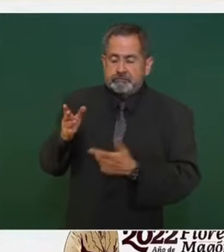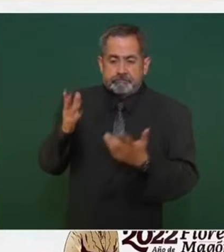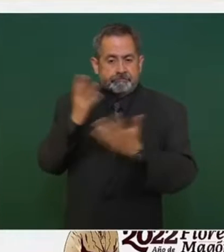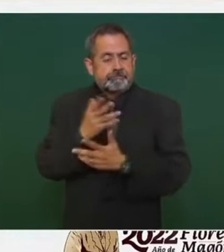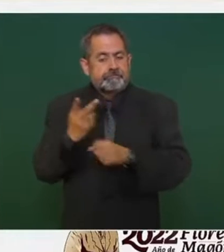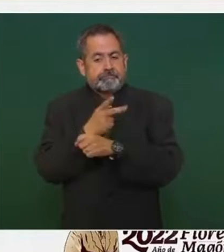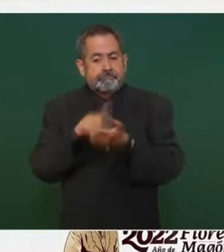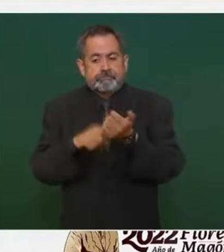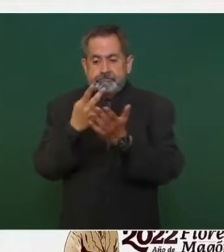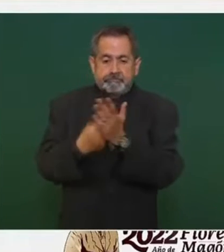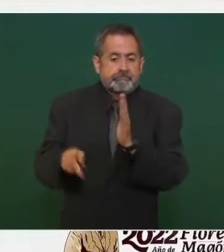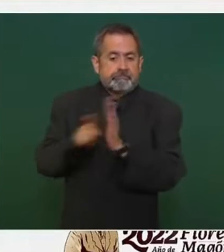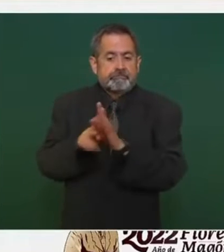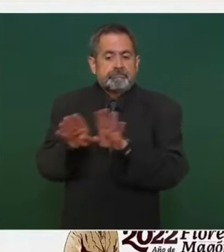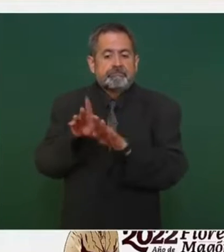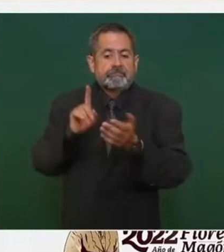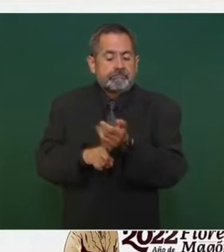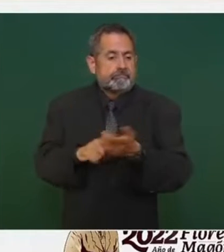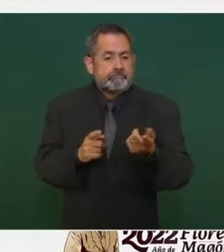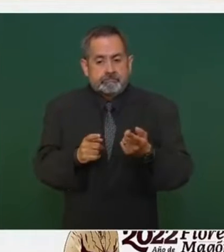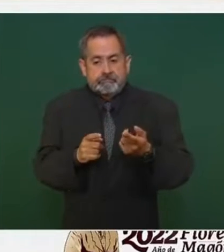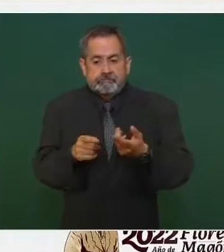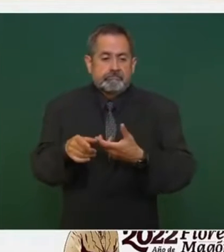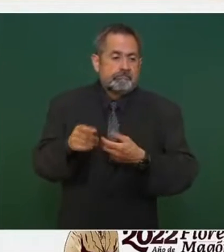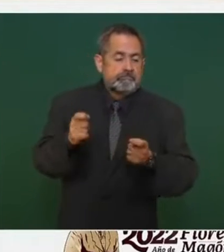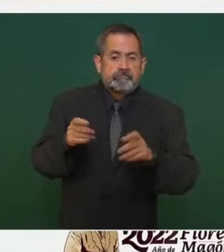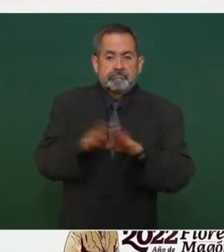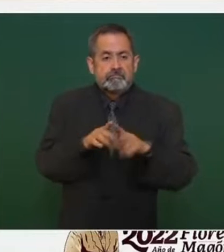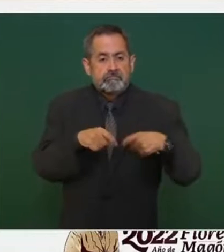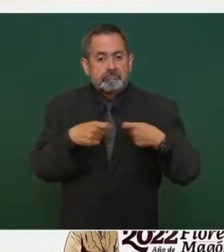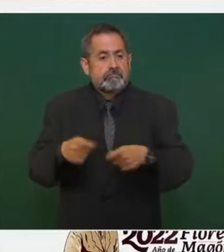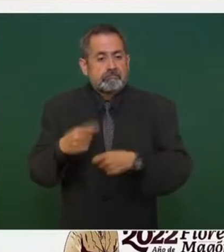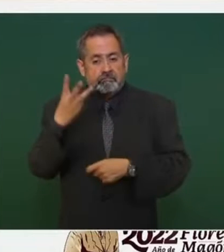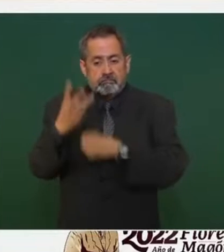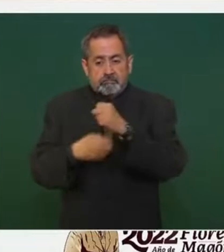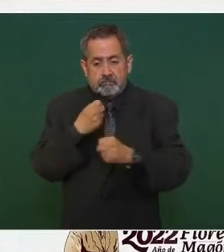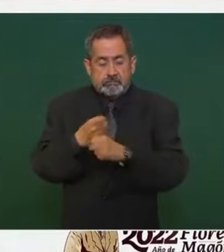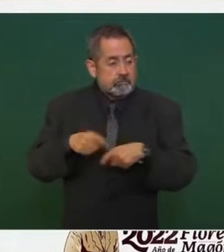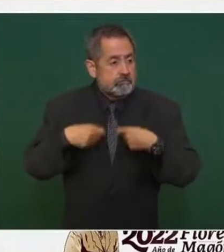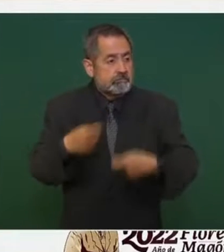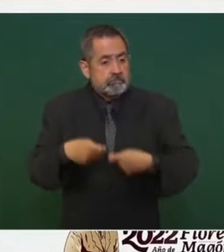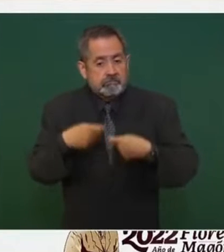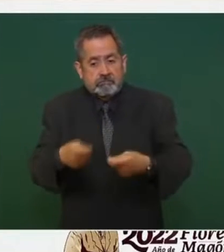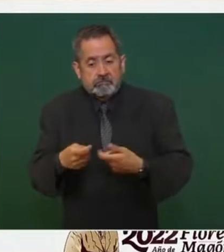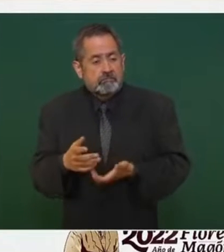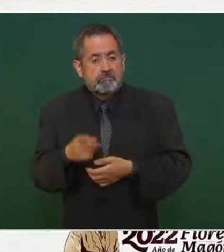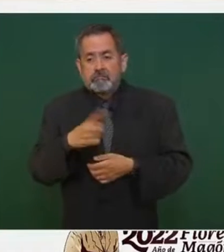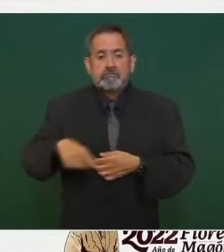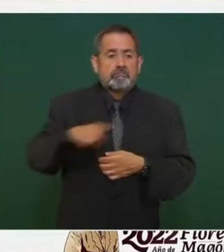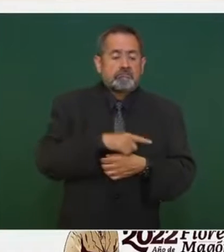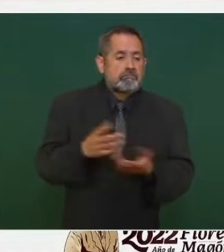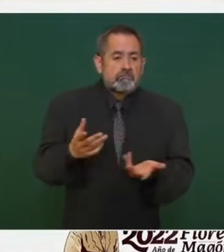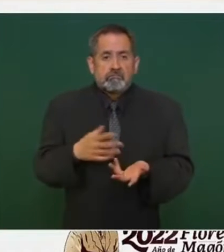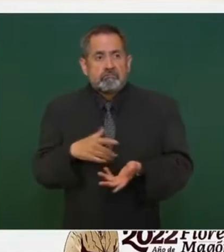sobresaliente, esas plazas vacantes se han reiterado durante más de 3 años, a los cuales